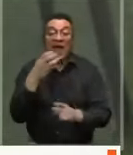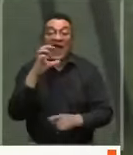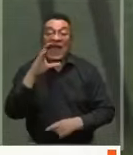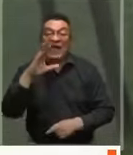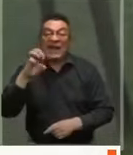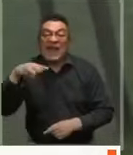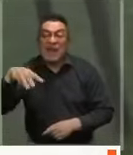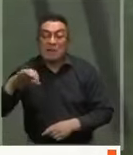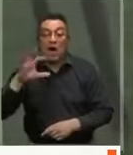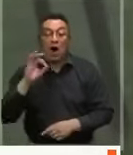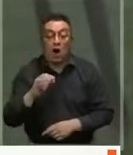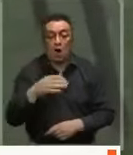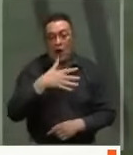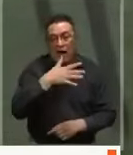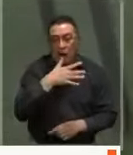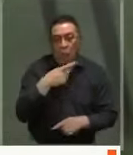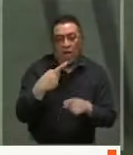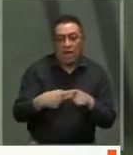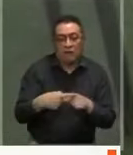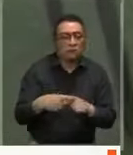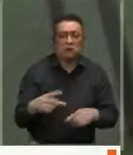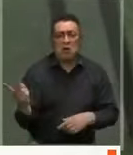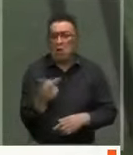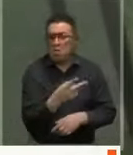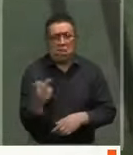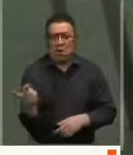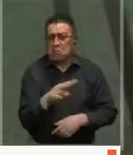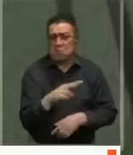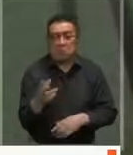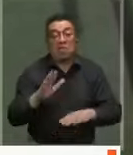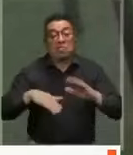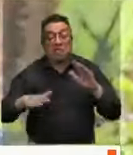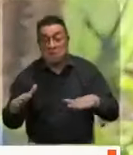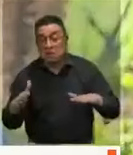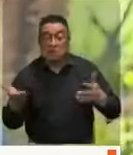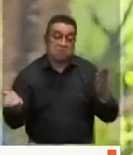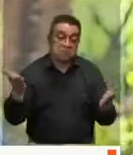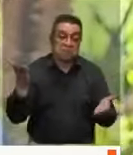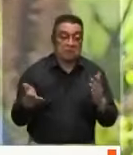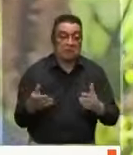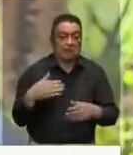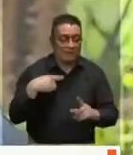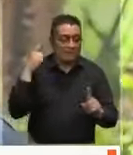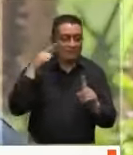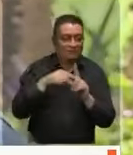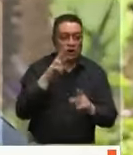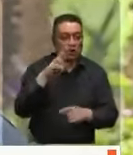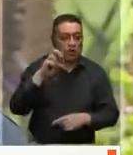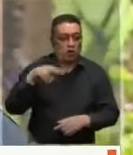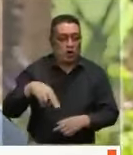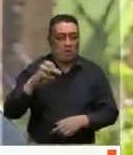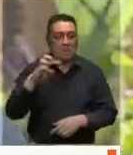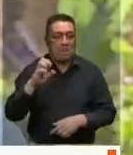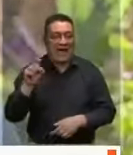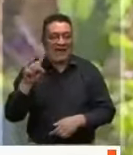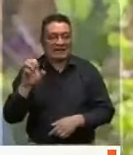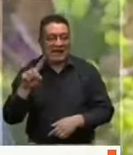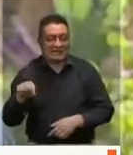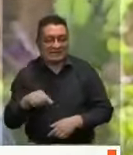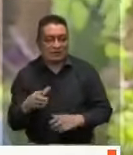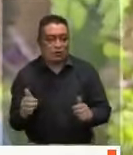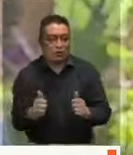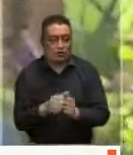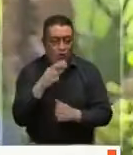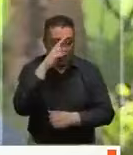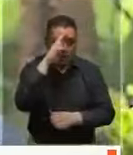introducir A lo mejor los helados de agua los dos depende de verano o invierno preferido es el ron con pasa ron con pasa Sí